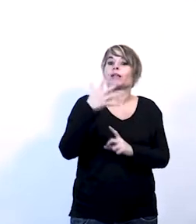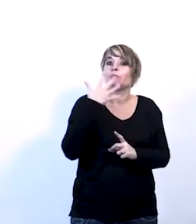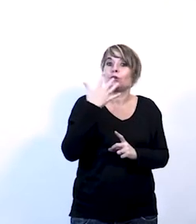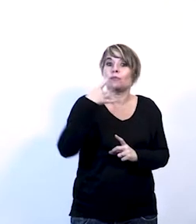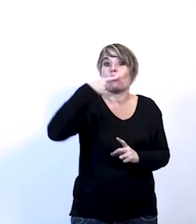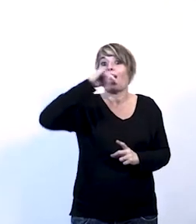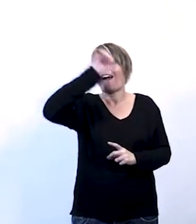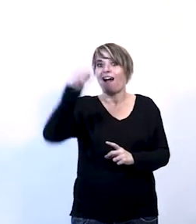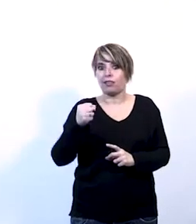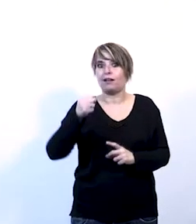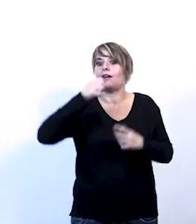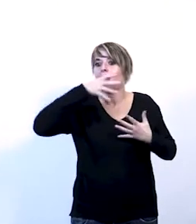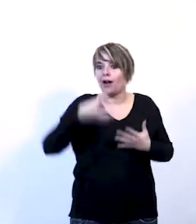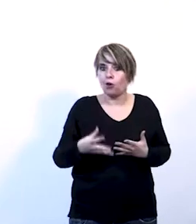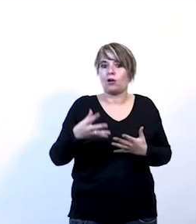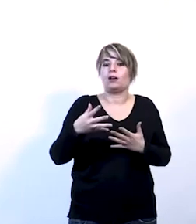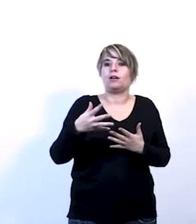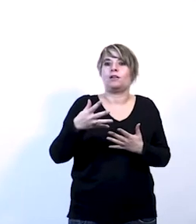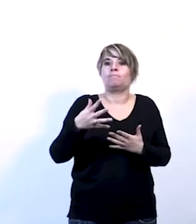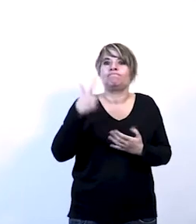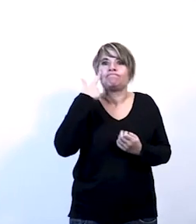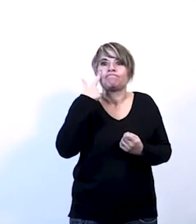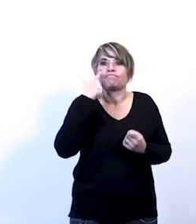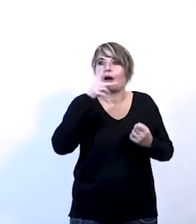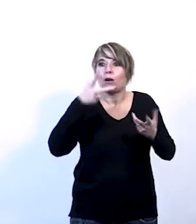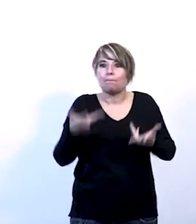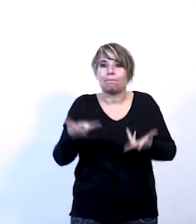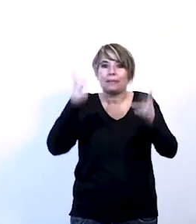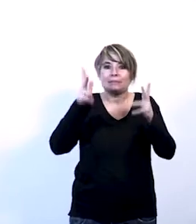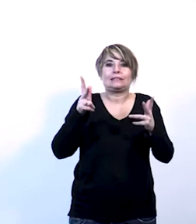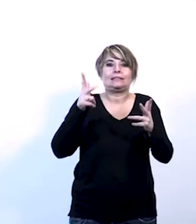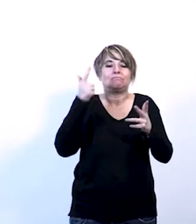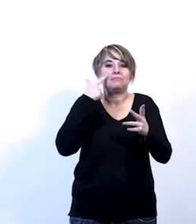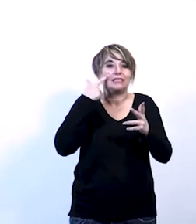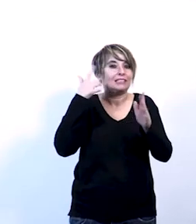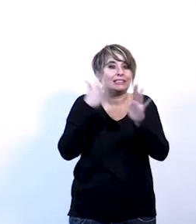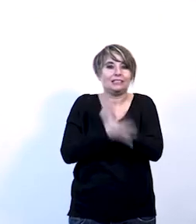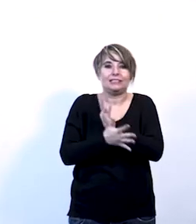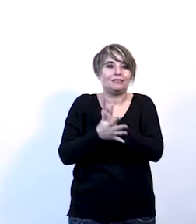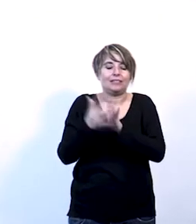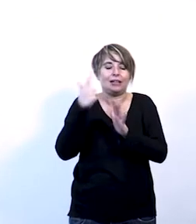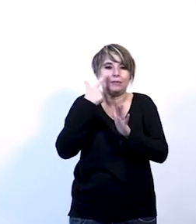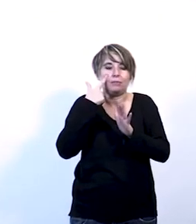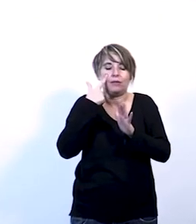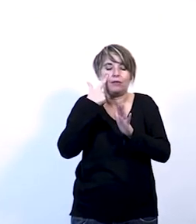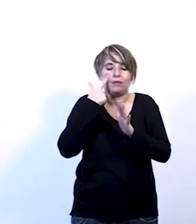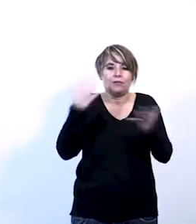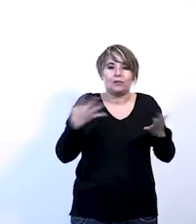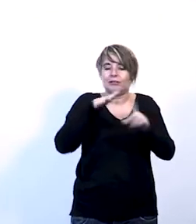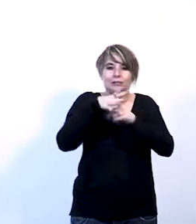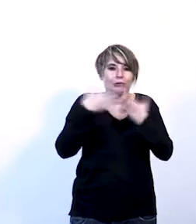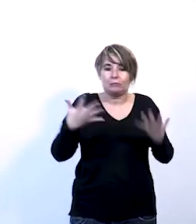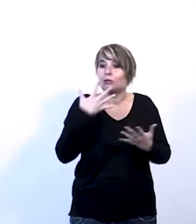Gaza llega actualmente, lo que se permite que llegue es lo suficiente como para que se sobreviva. Claro,